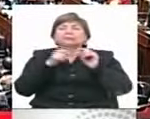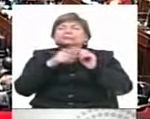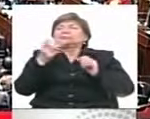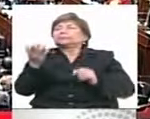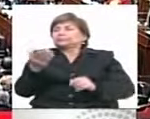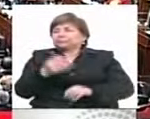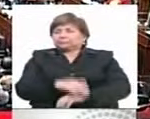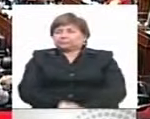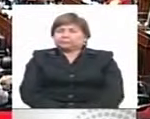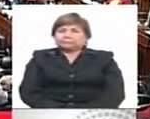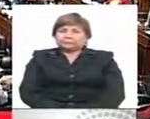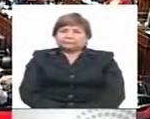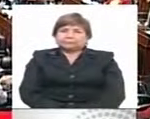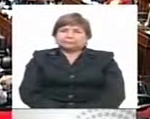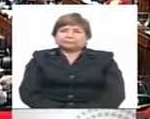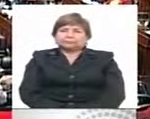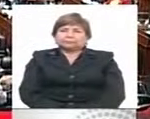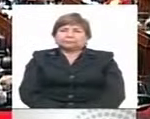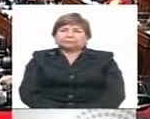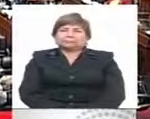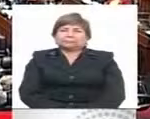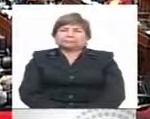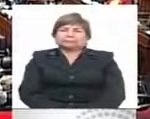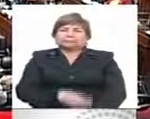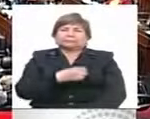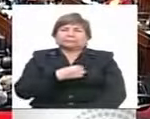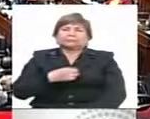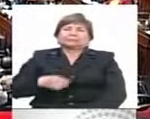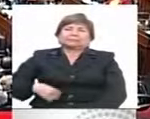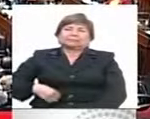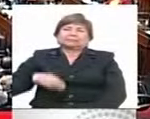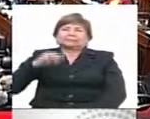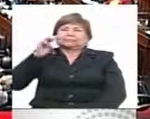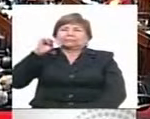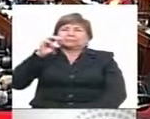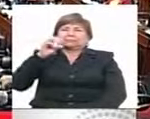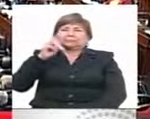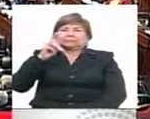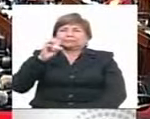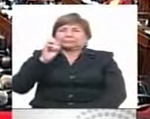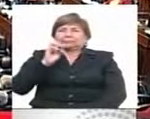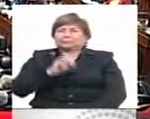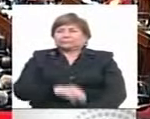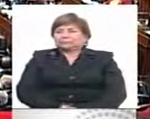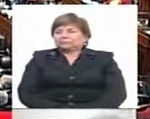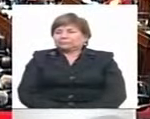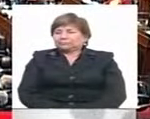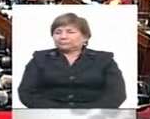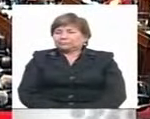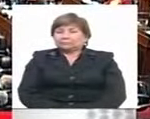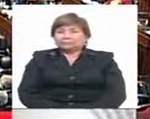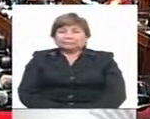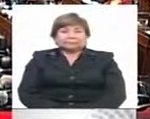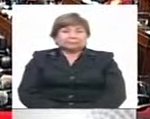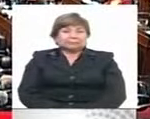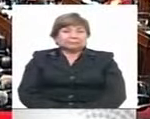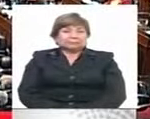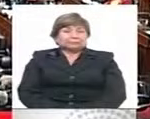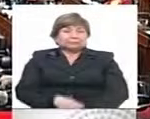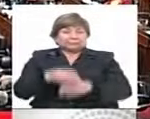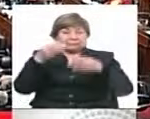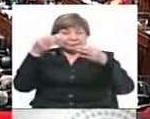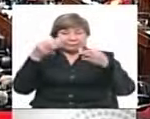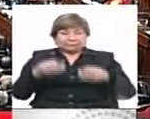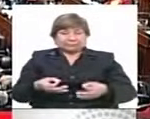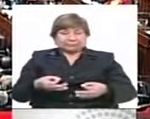congresista. Que el ministro está relacionado con Perdón, señor presidenta. Paredes, por favor. El pedido es que retire la afirmación